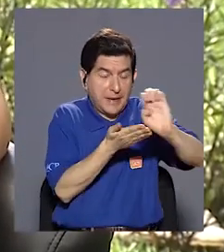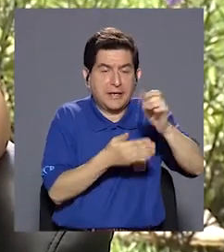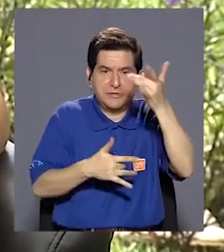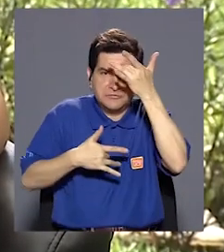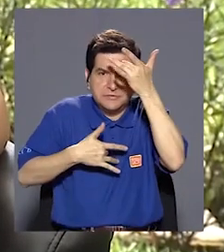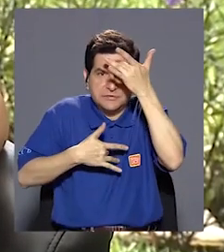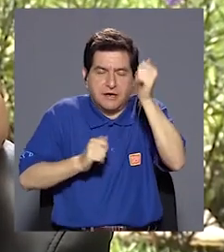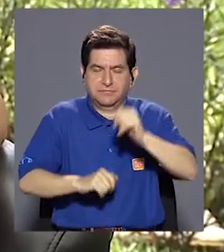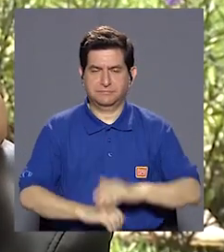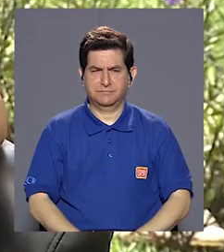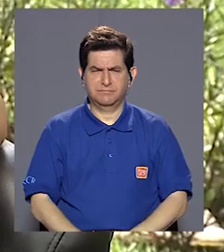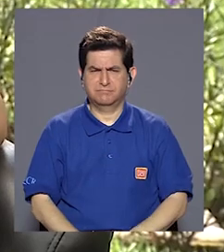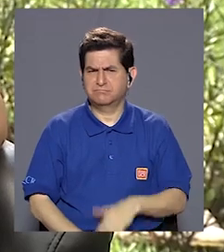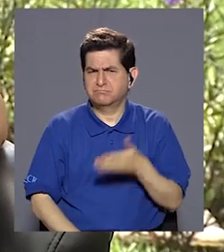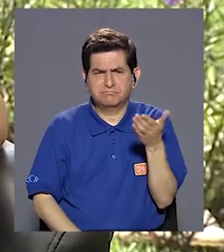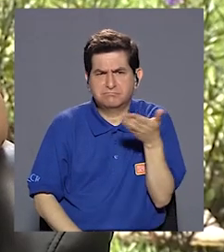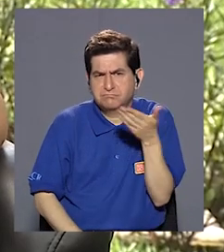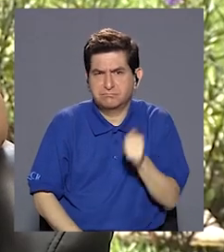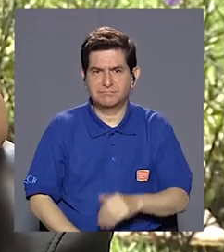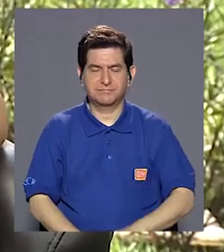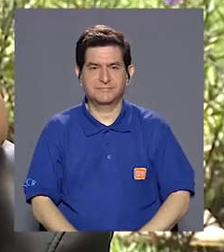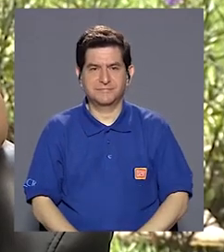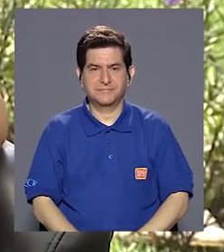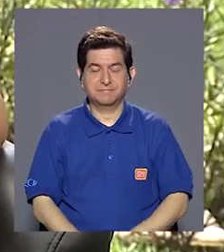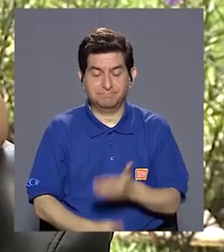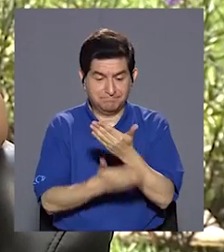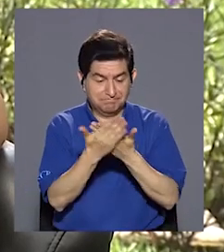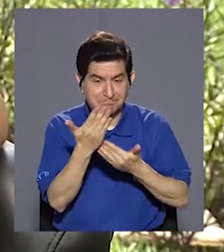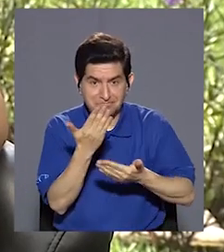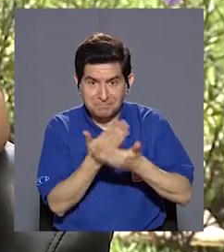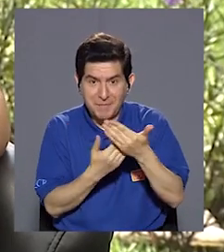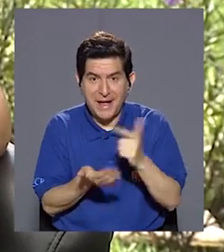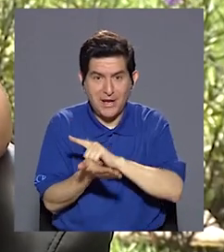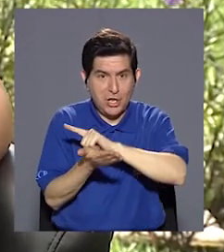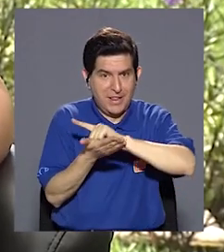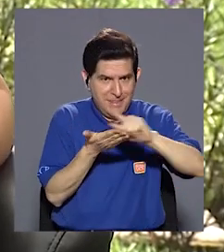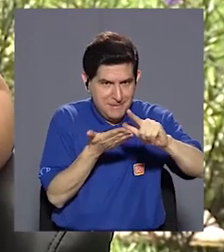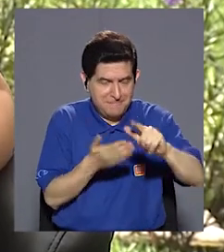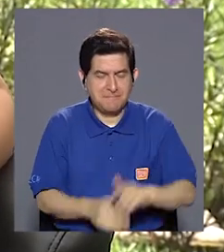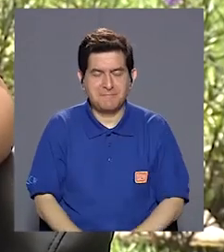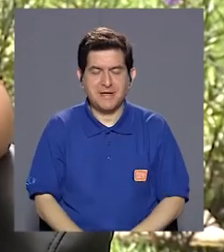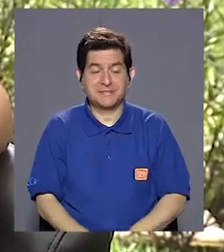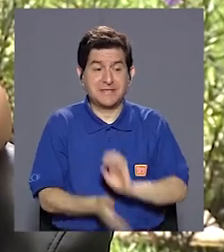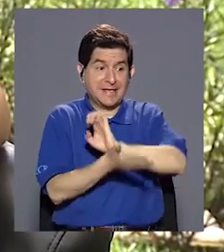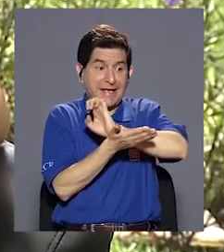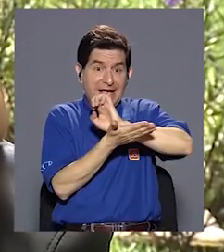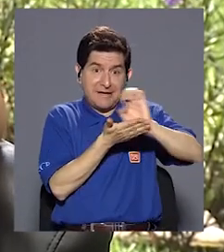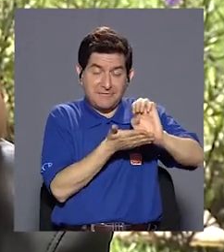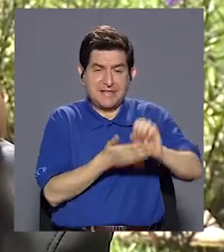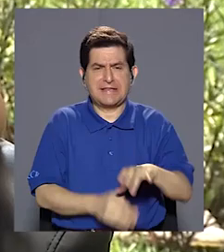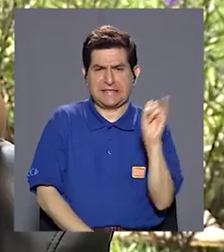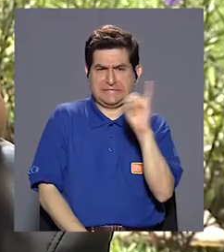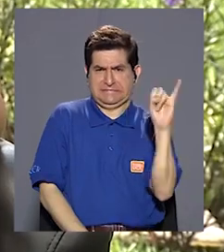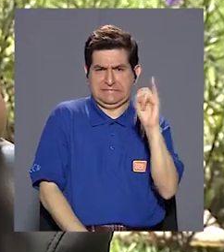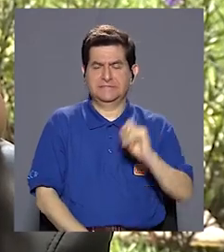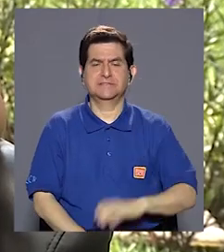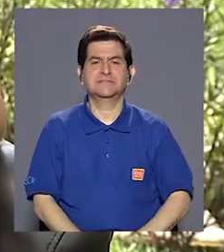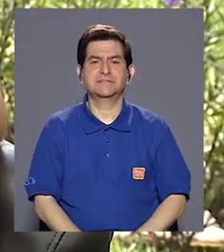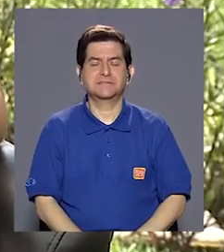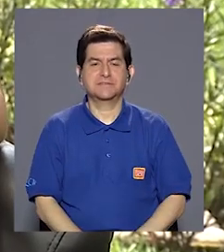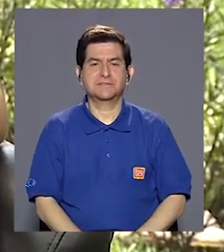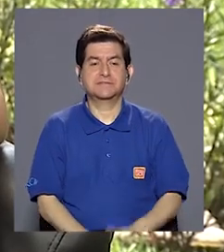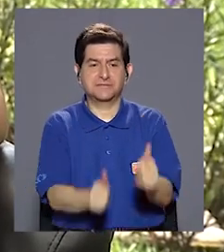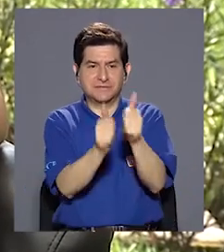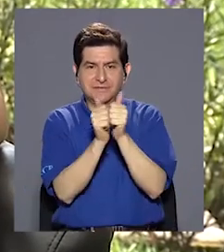prevención de enfermedades. Y me refiero a las manos limpias, justamente para prevenir infecciones.